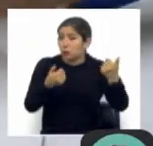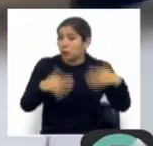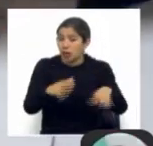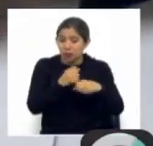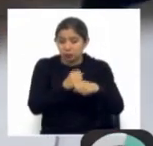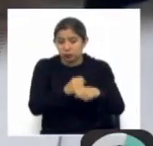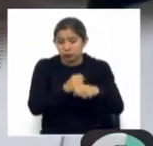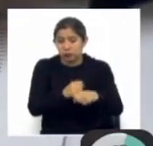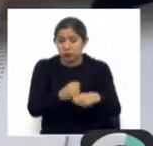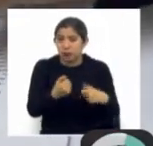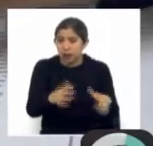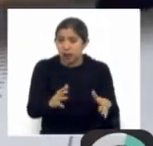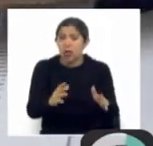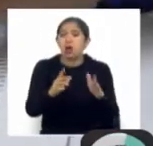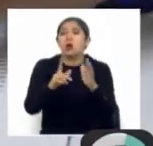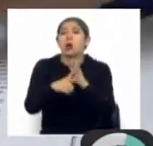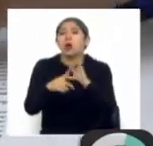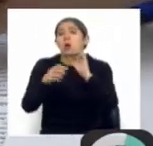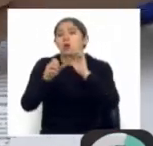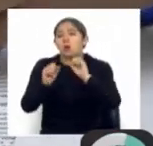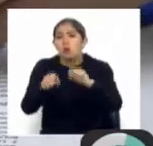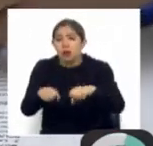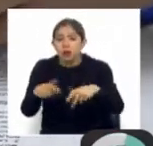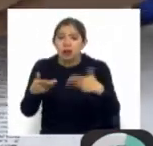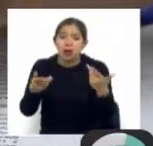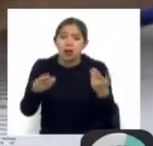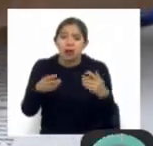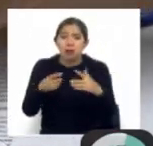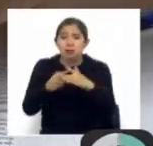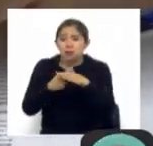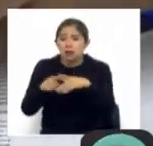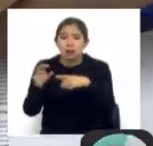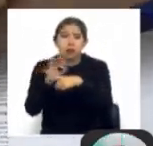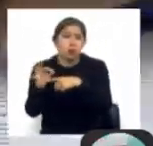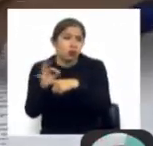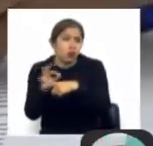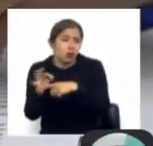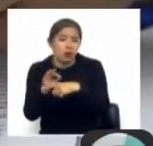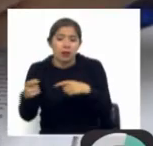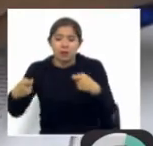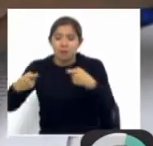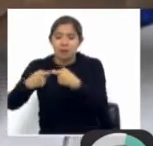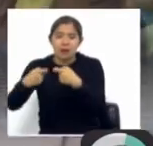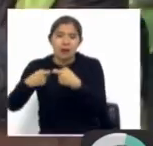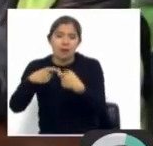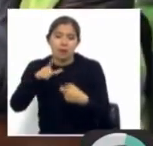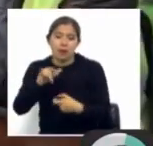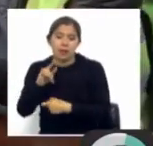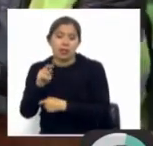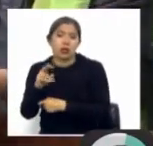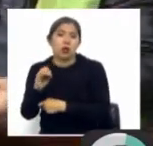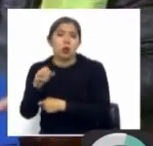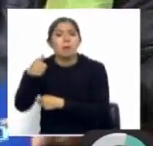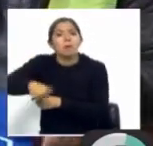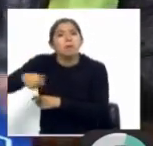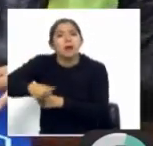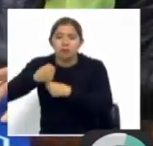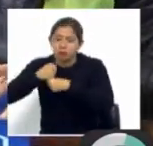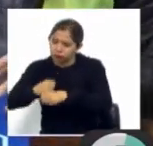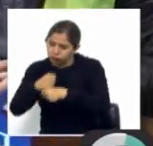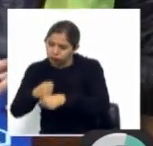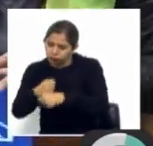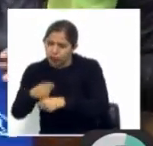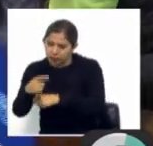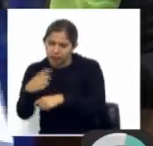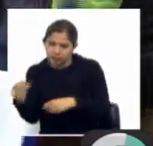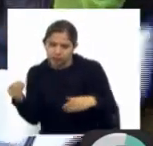producidos puedan ser propulsados, puedan ser activados con las baterías hechas en Bolivia, con baterías